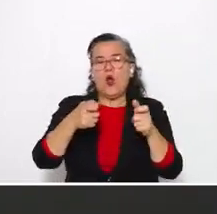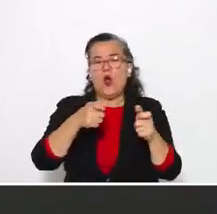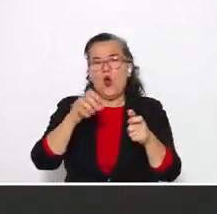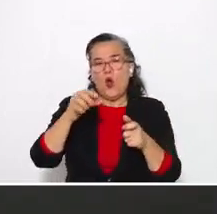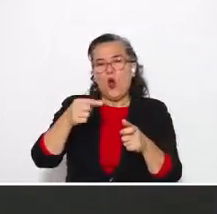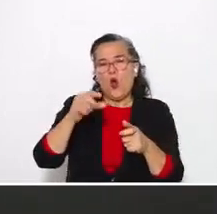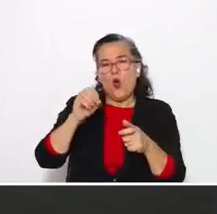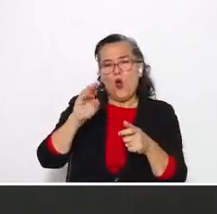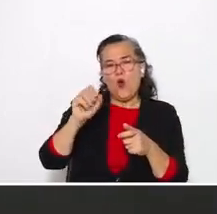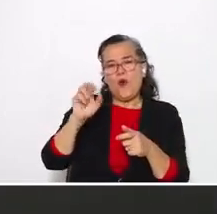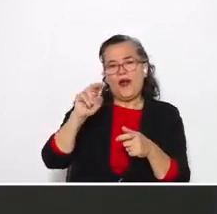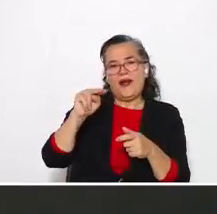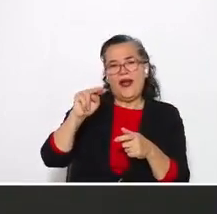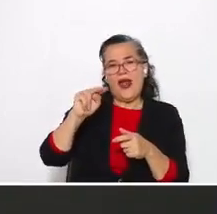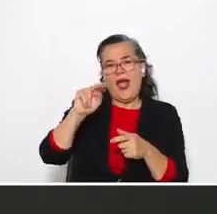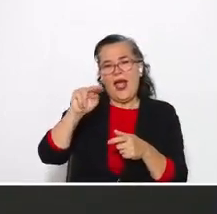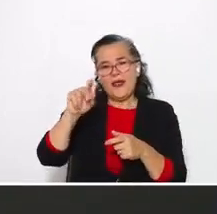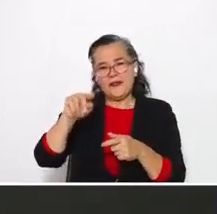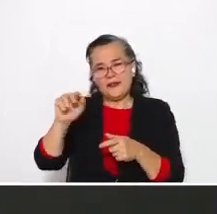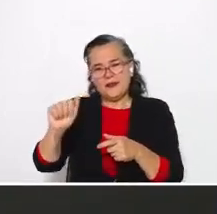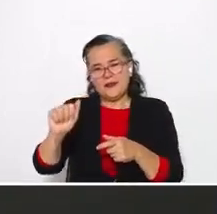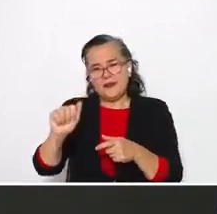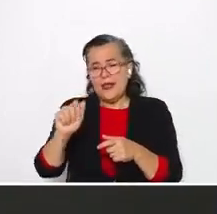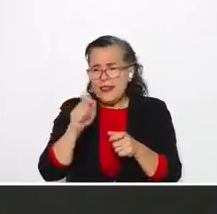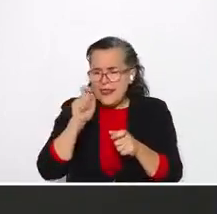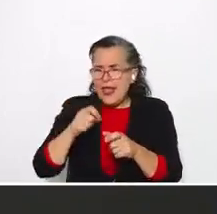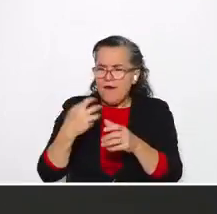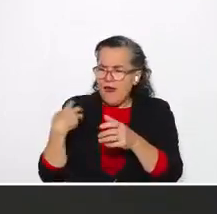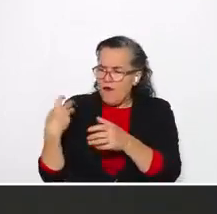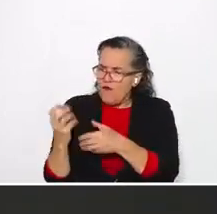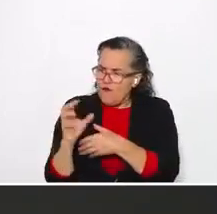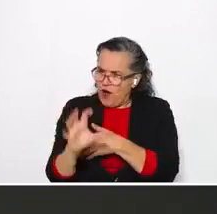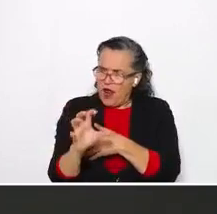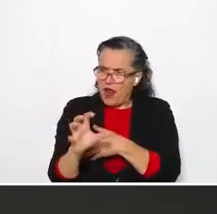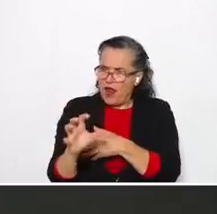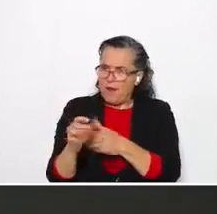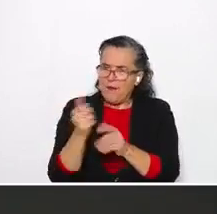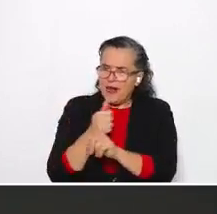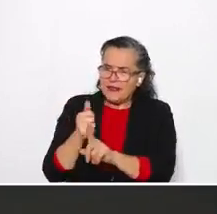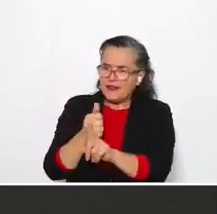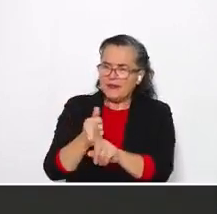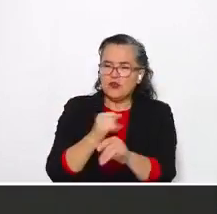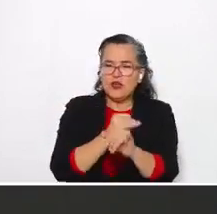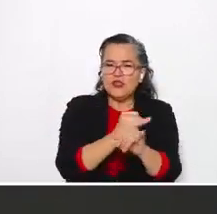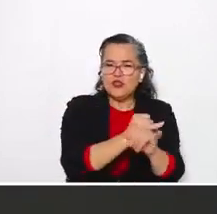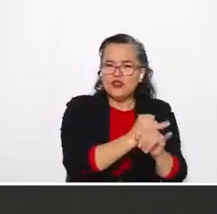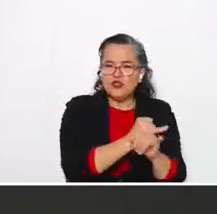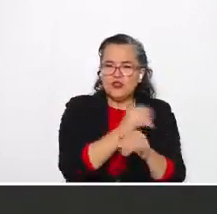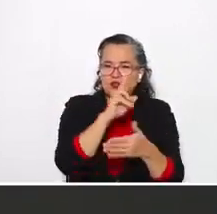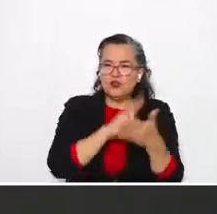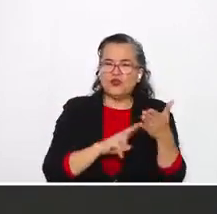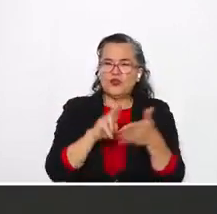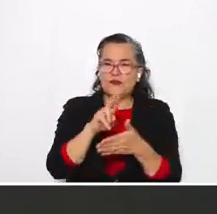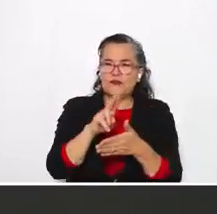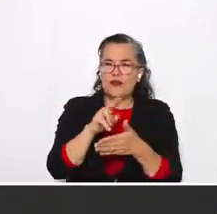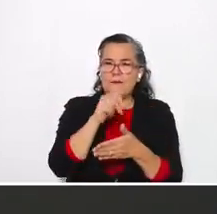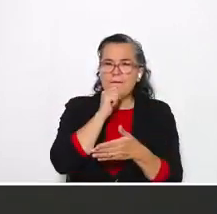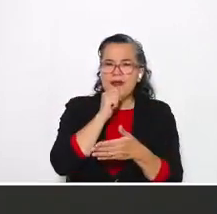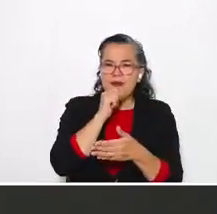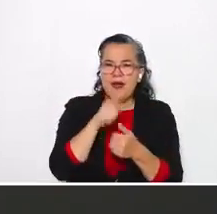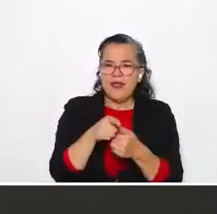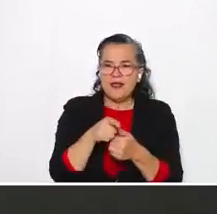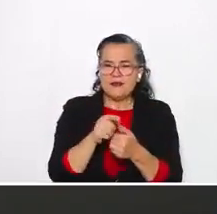debe reforzarse con una mejor regulación y seguimiento de las instituciones universitarias